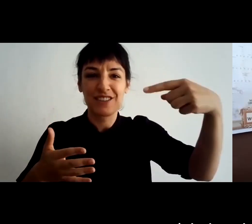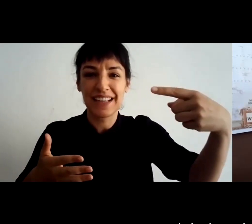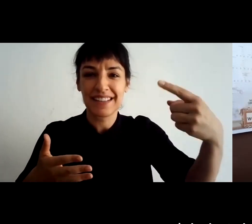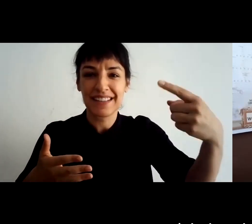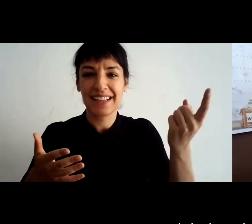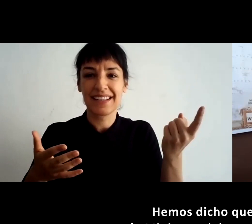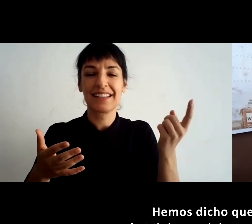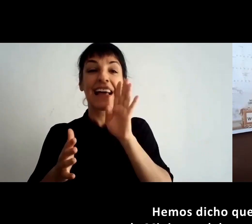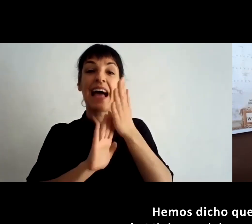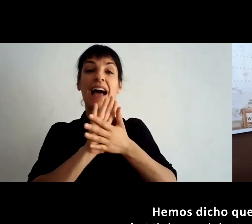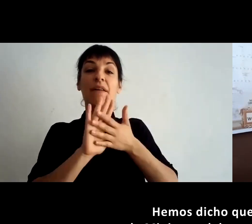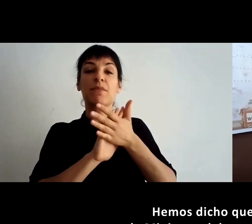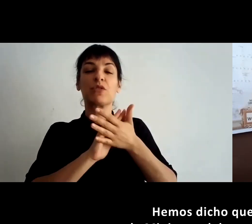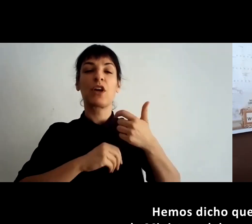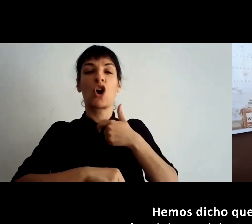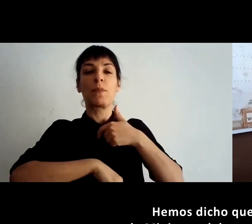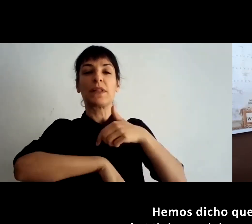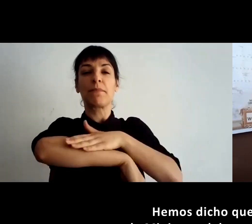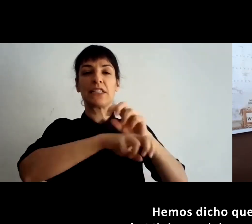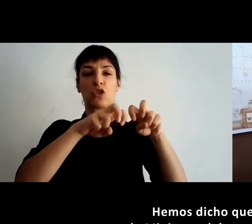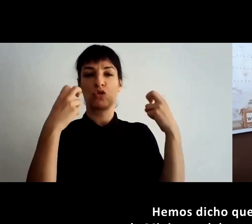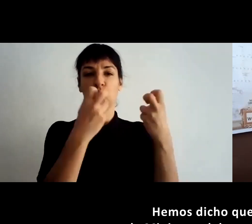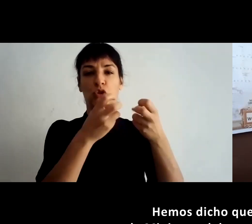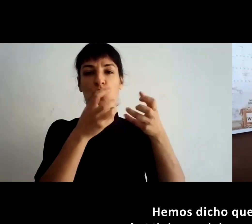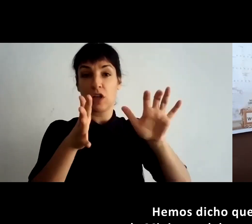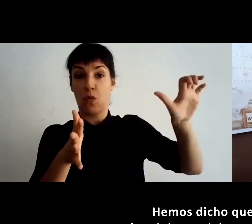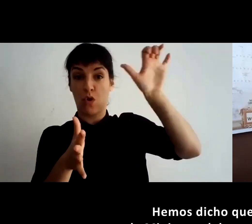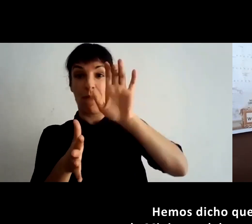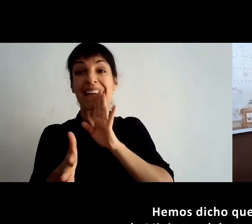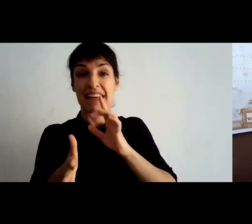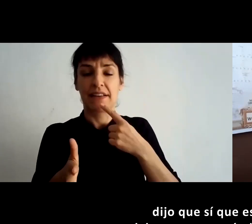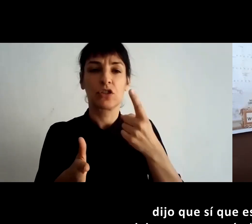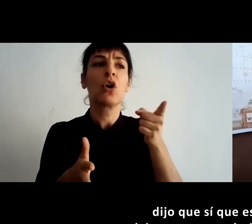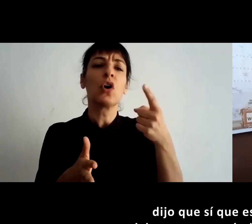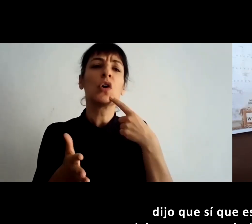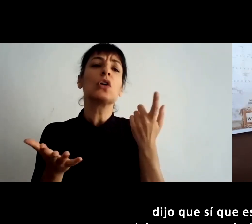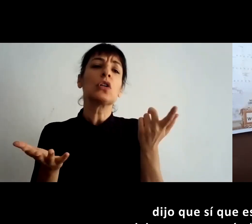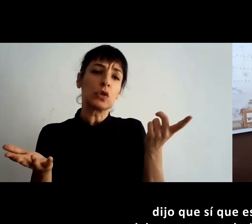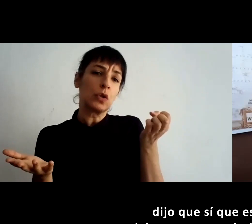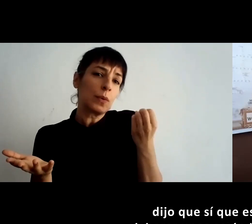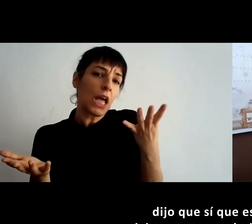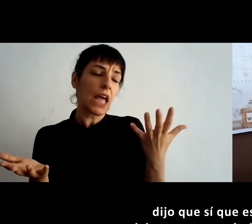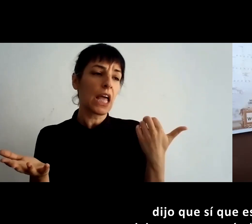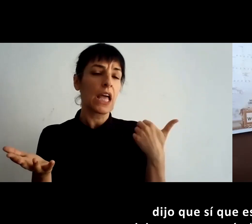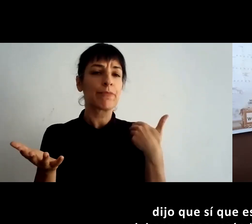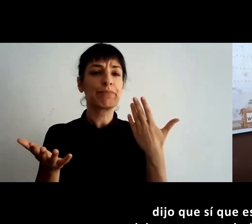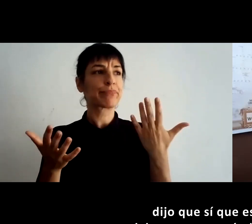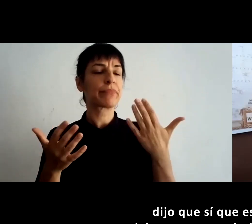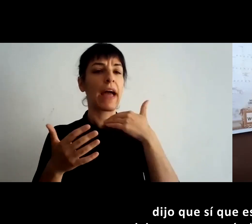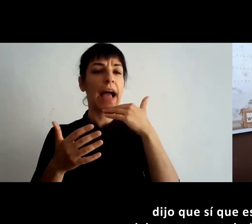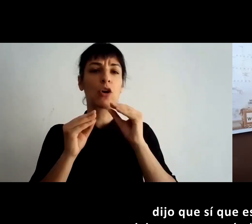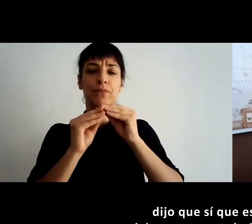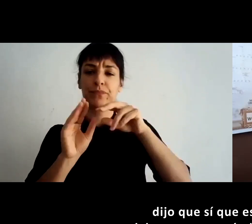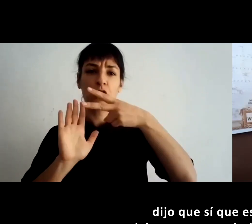Hemos dicho que el Comité de Ministros del Consejo de Europa dijo que sí, que estaría bien elaborar unos